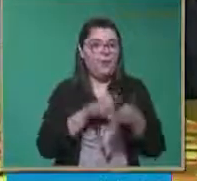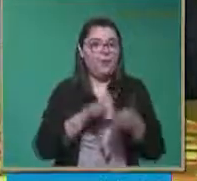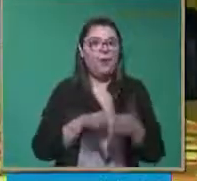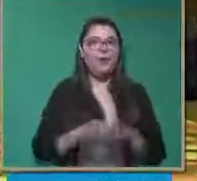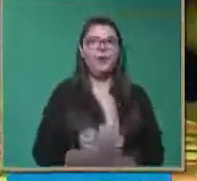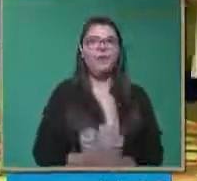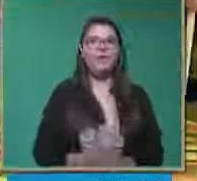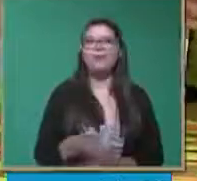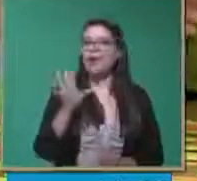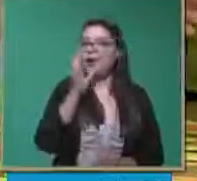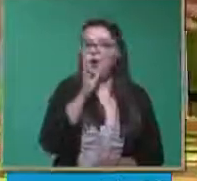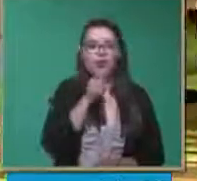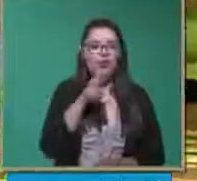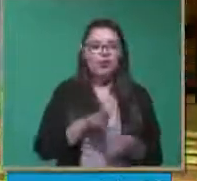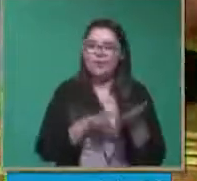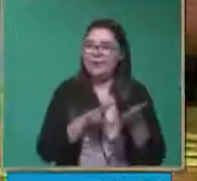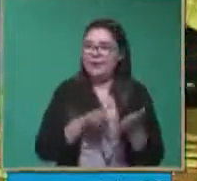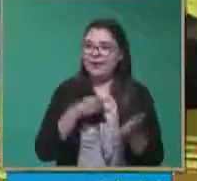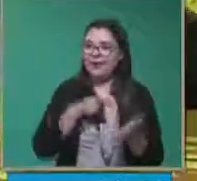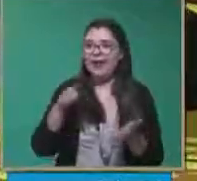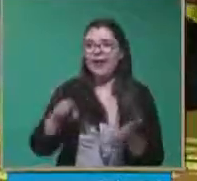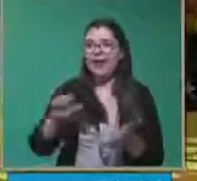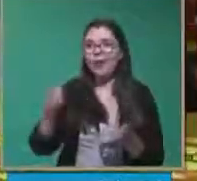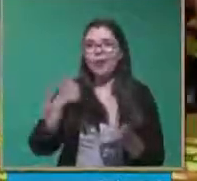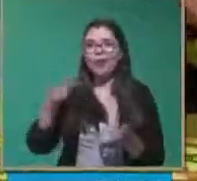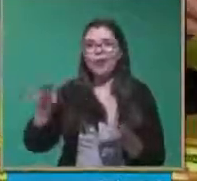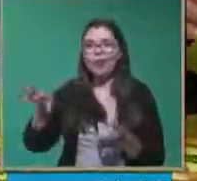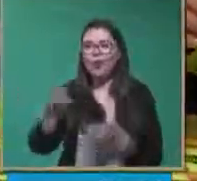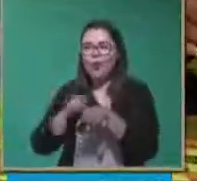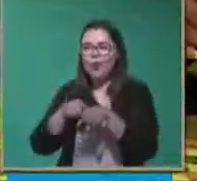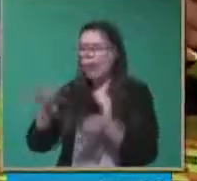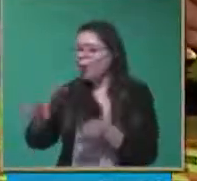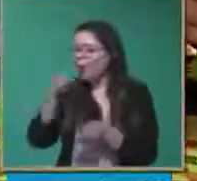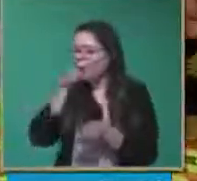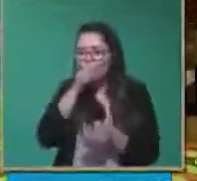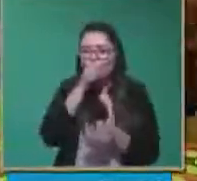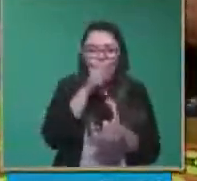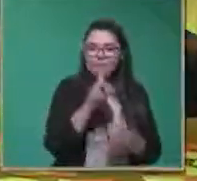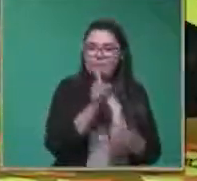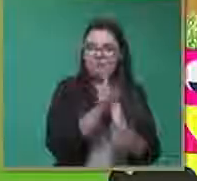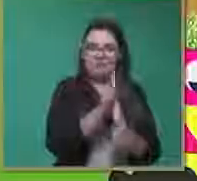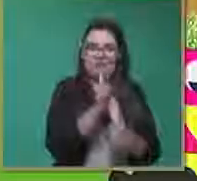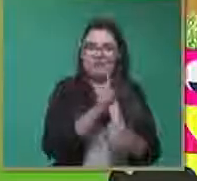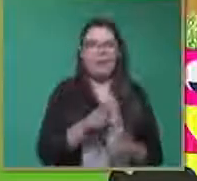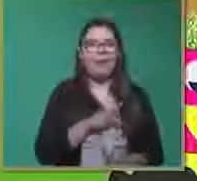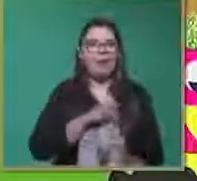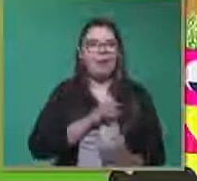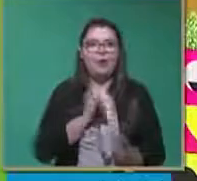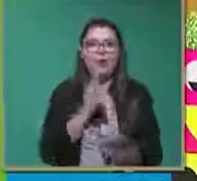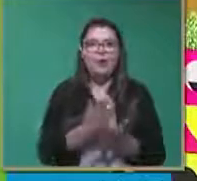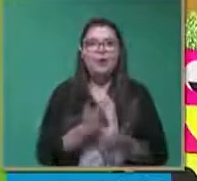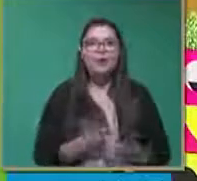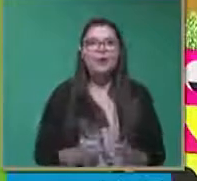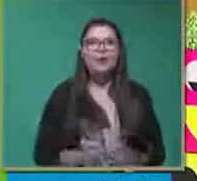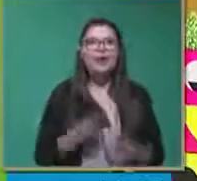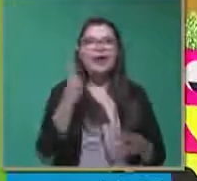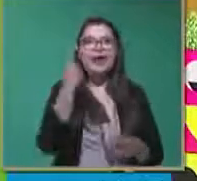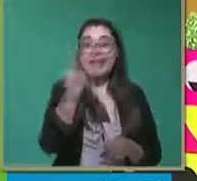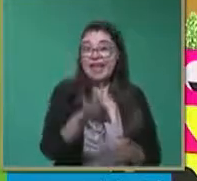vamos a darles 10 segundos más a ver quién es la ganadora. Vamos a contar. 10,